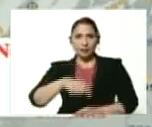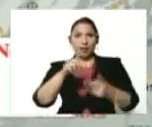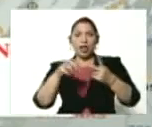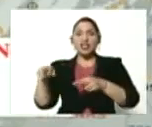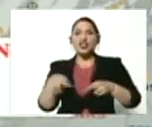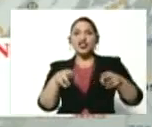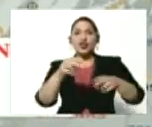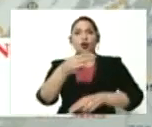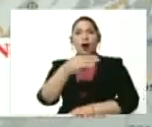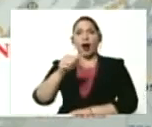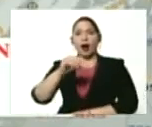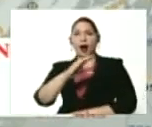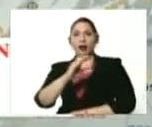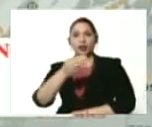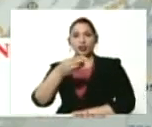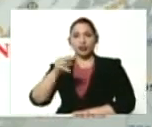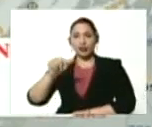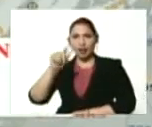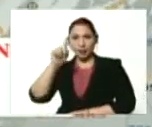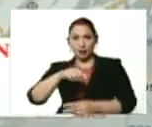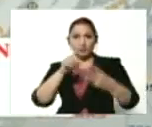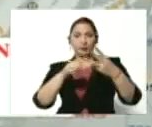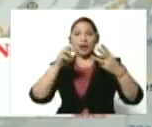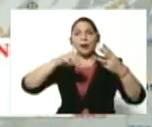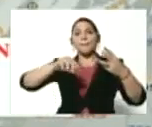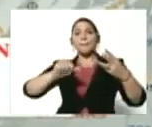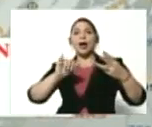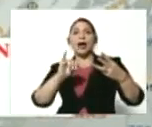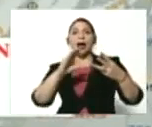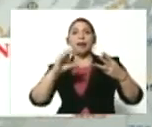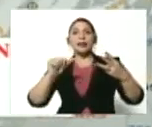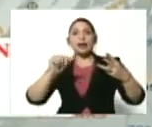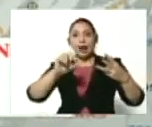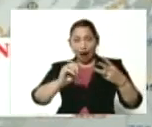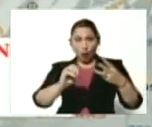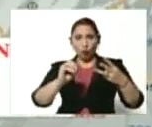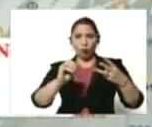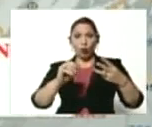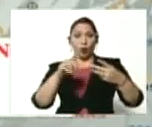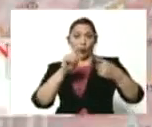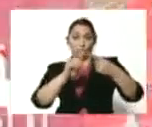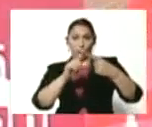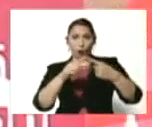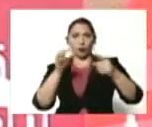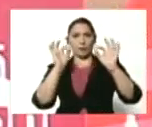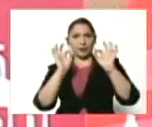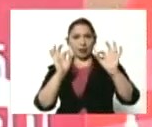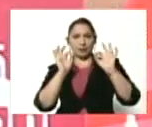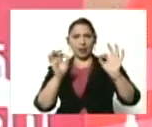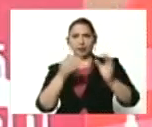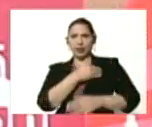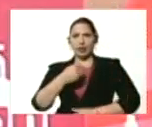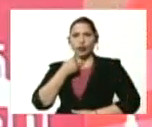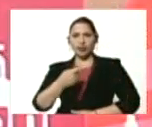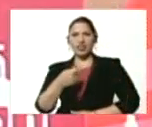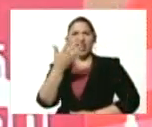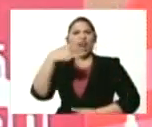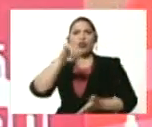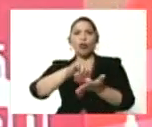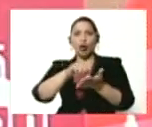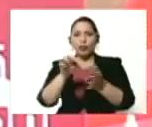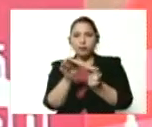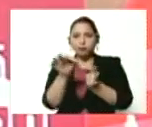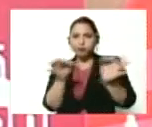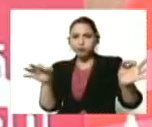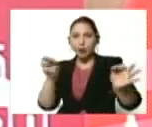Hacha y que había un campamento en Maicao. Entregamos las coordenadas. Uno especialmente quiero resaltar el día de hoy y fue el campamento